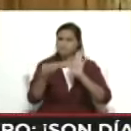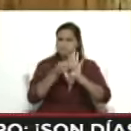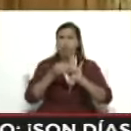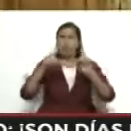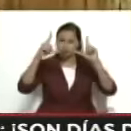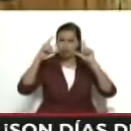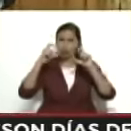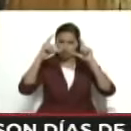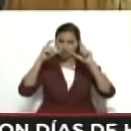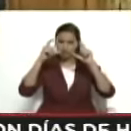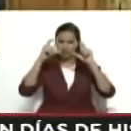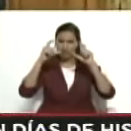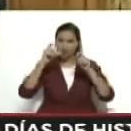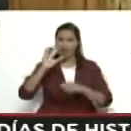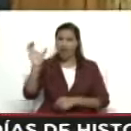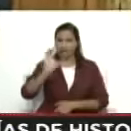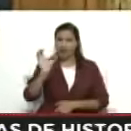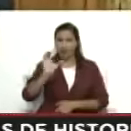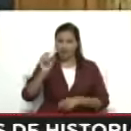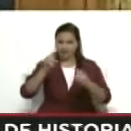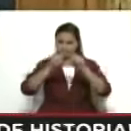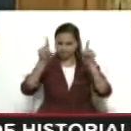en el centro de Caracas.